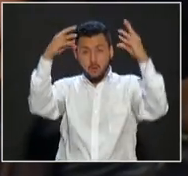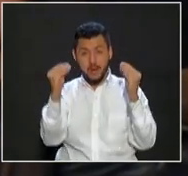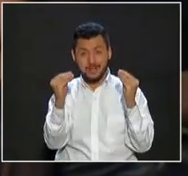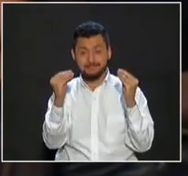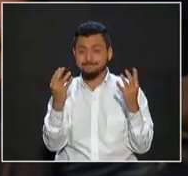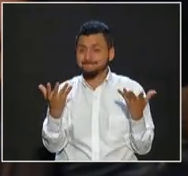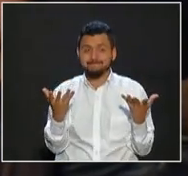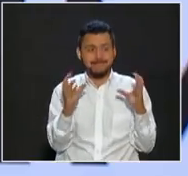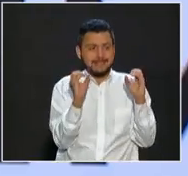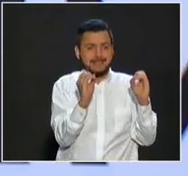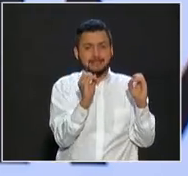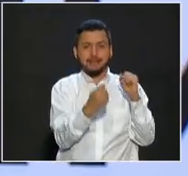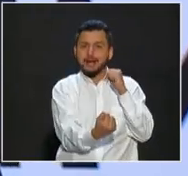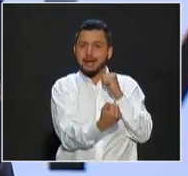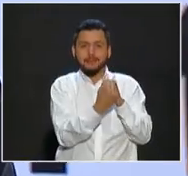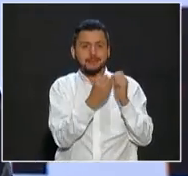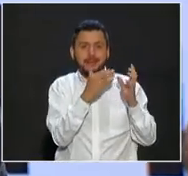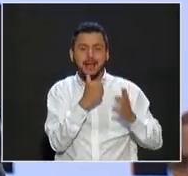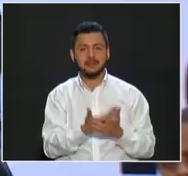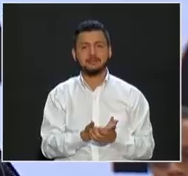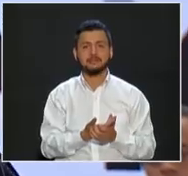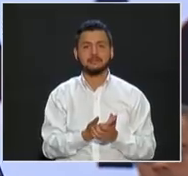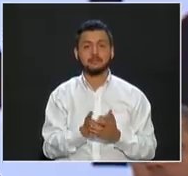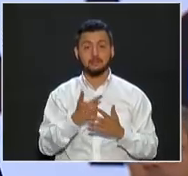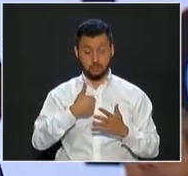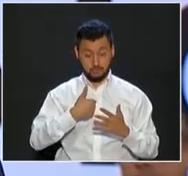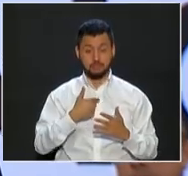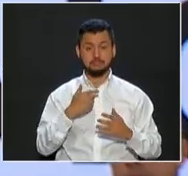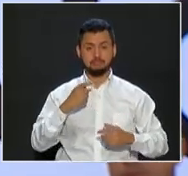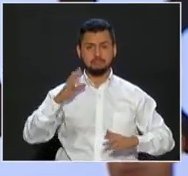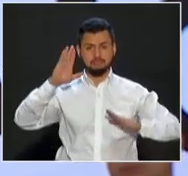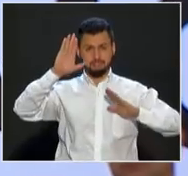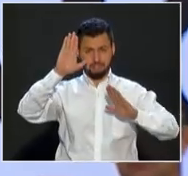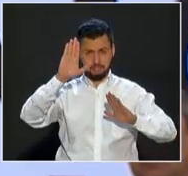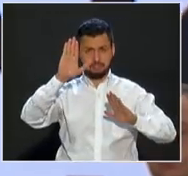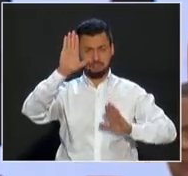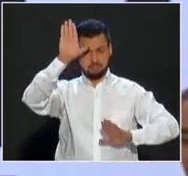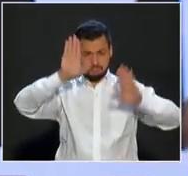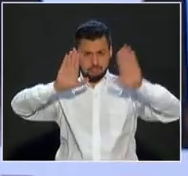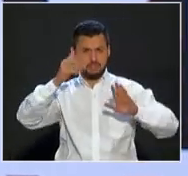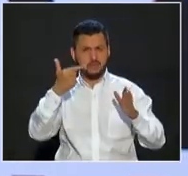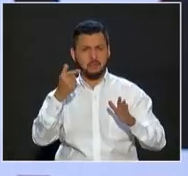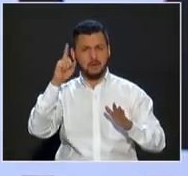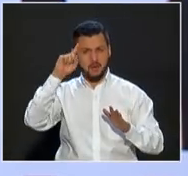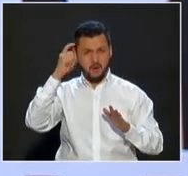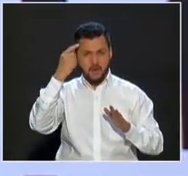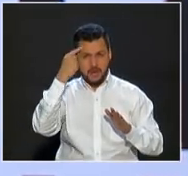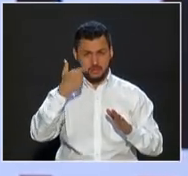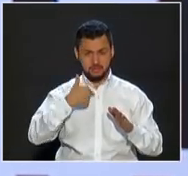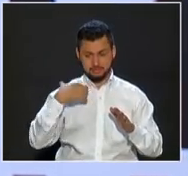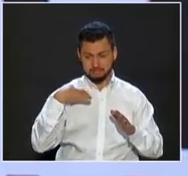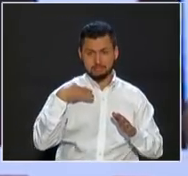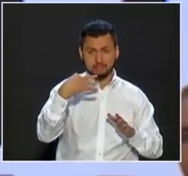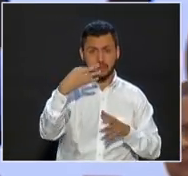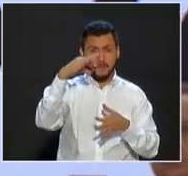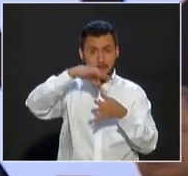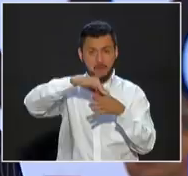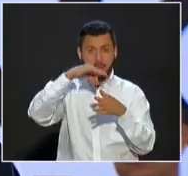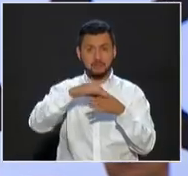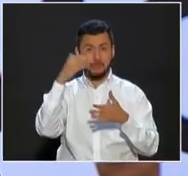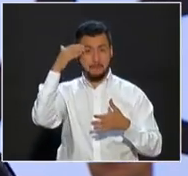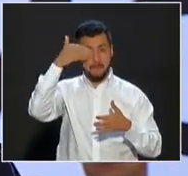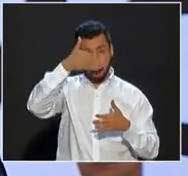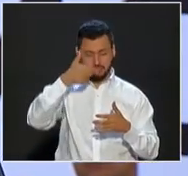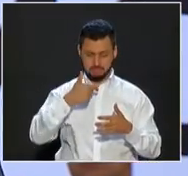a buscar la nueva negociación de las concesiones y que ellos sean los encargados de desarrollar estas conexiones que si no se hacen